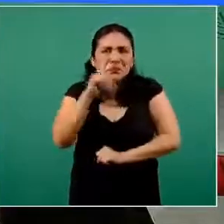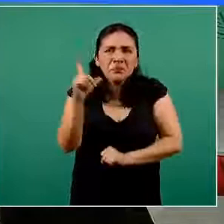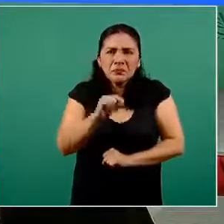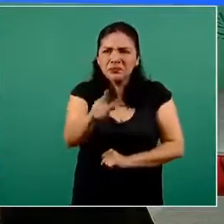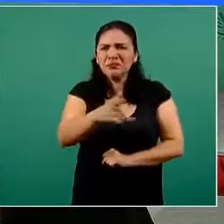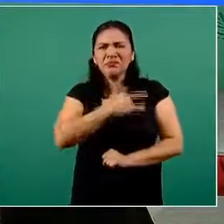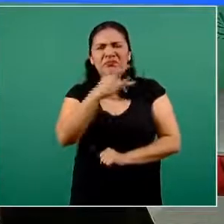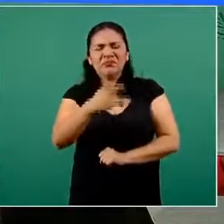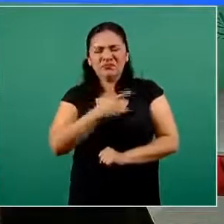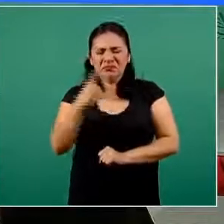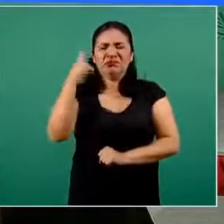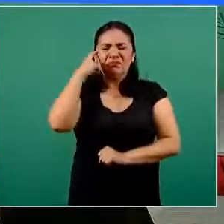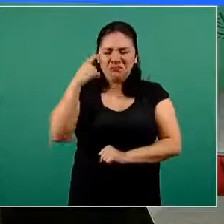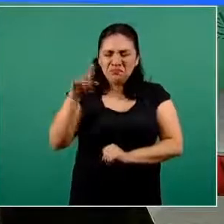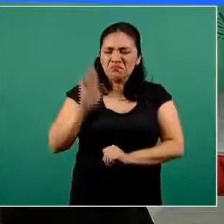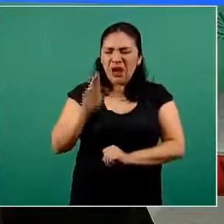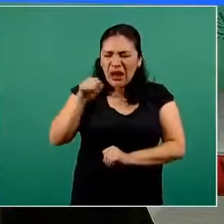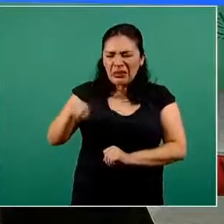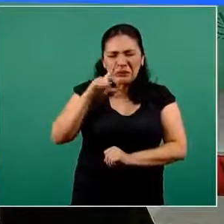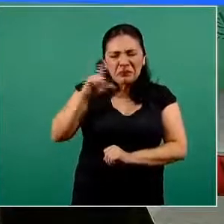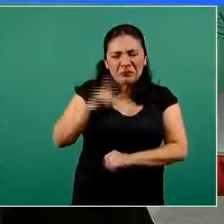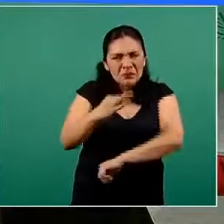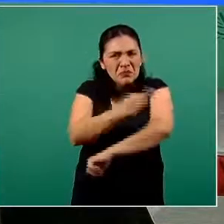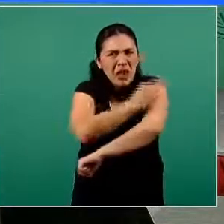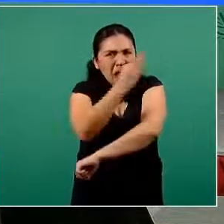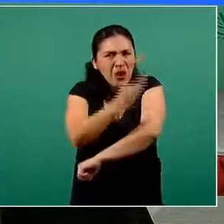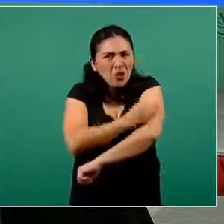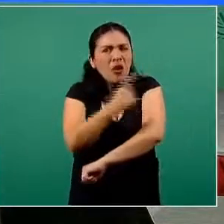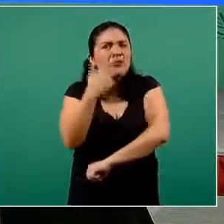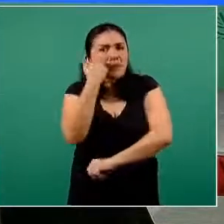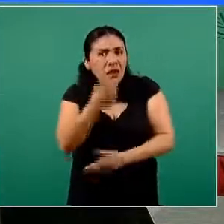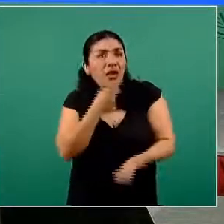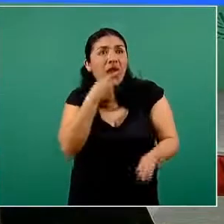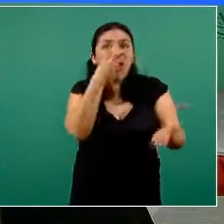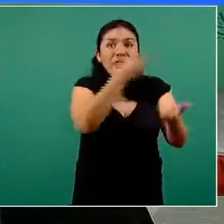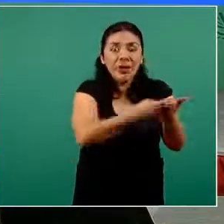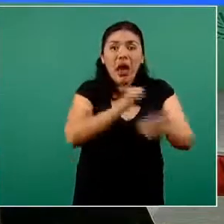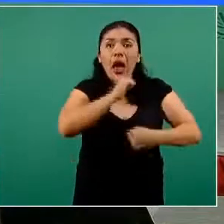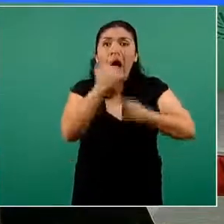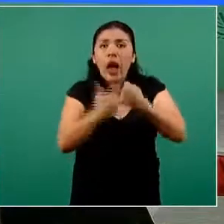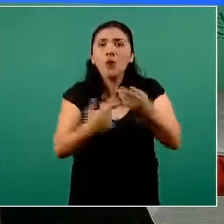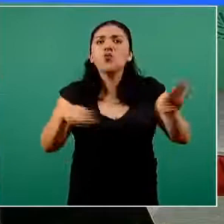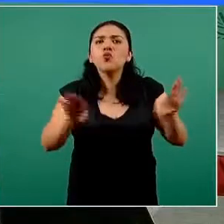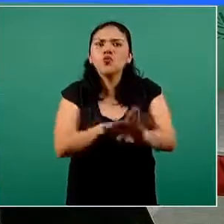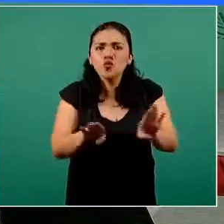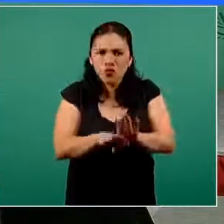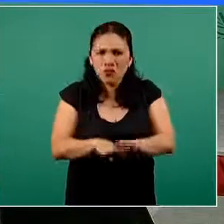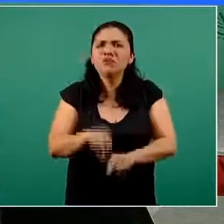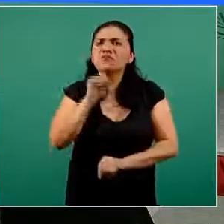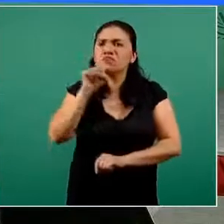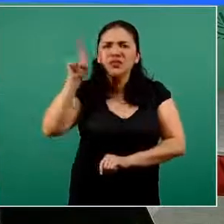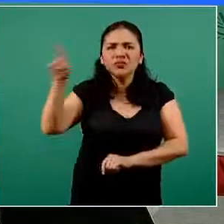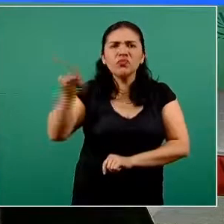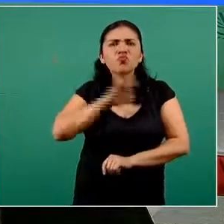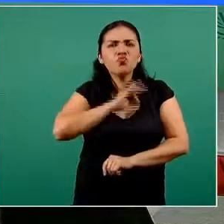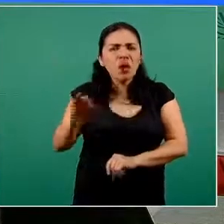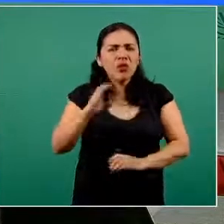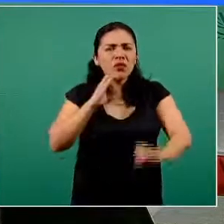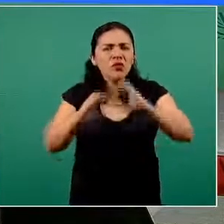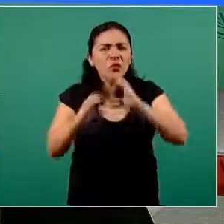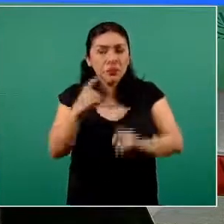posiblemente sintió o percibió o detectó después de que fue vacunada, entonces aquí existen los